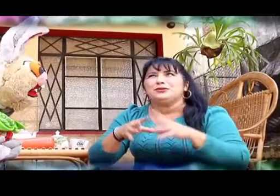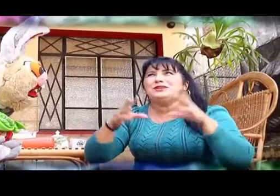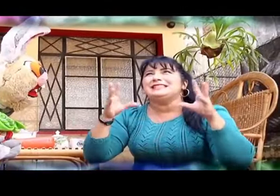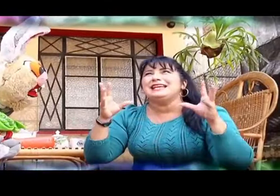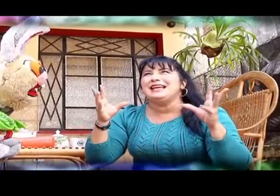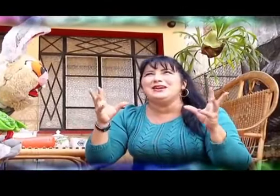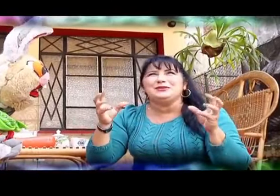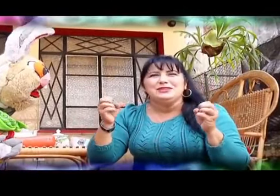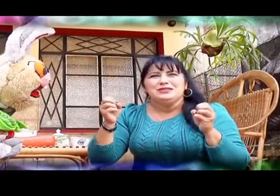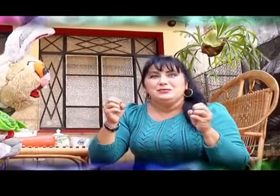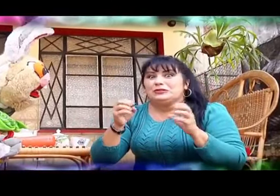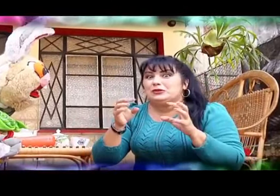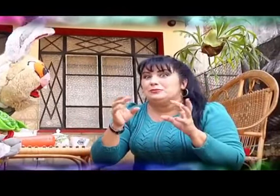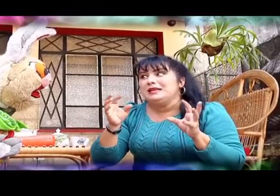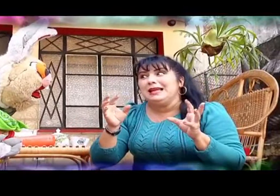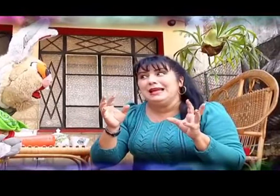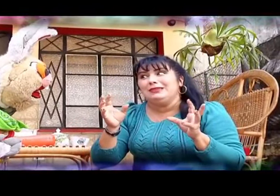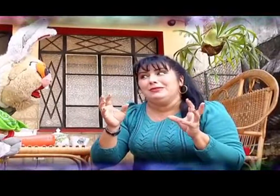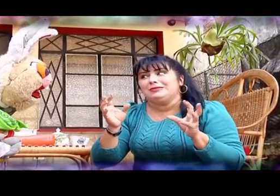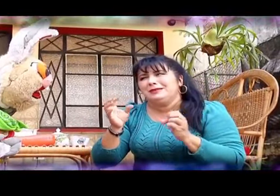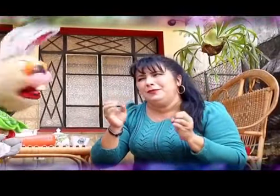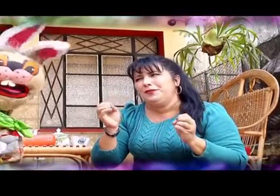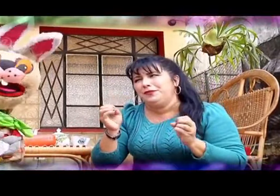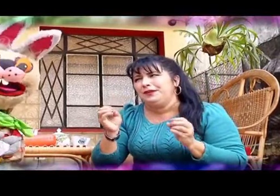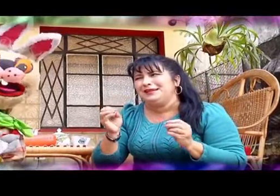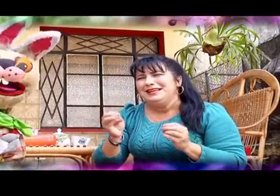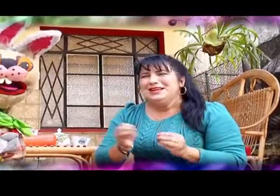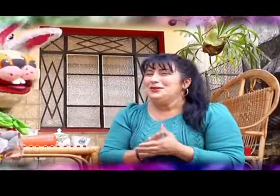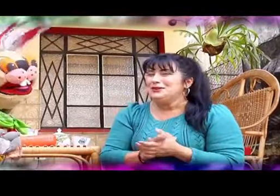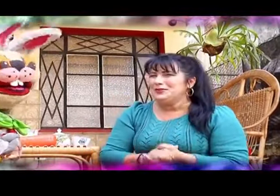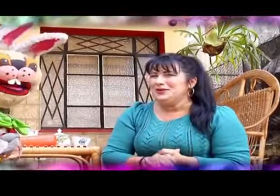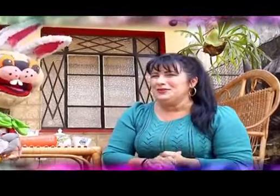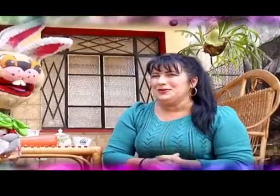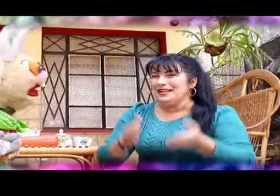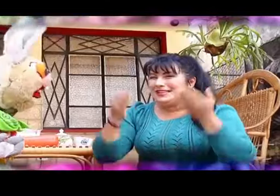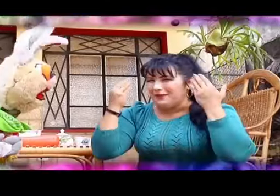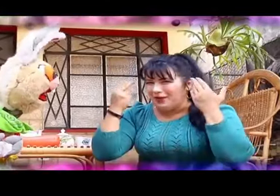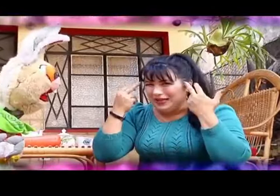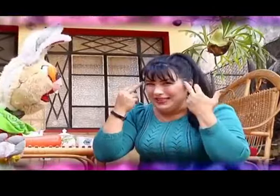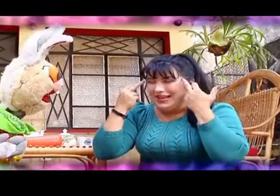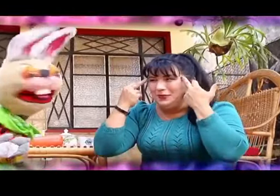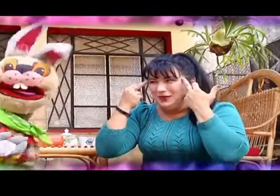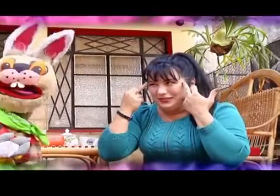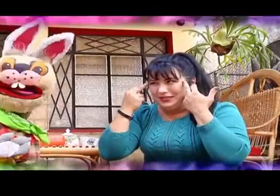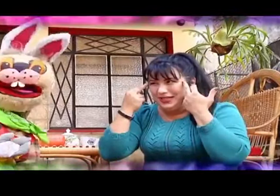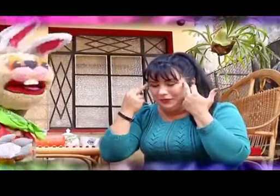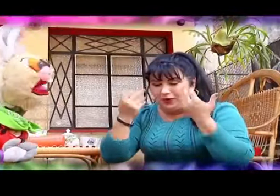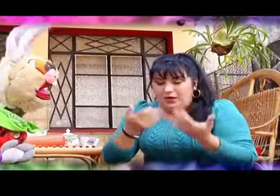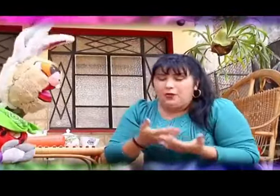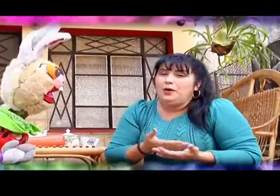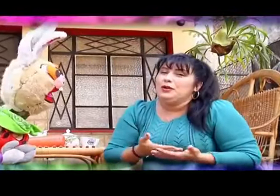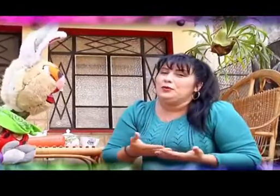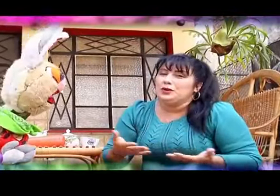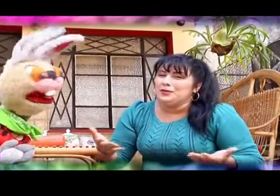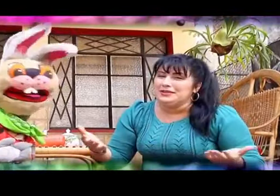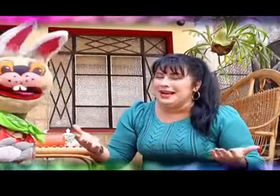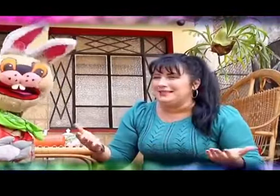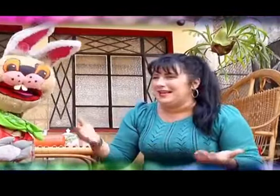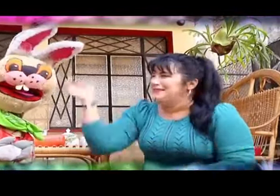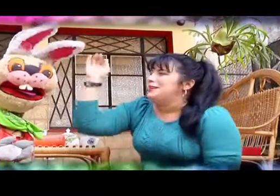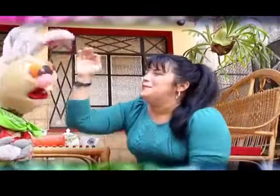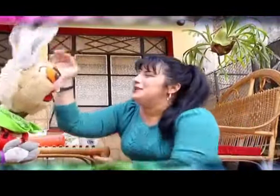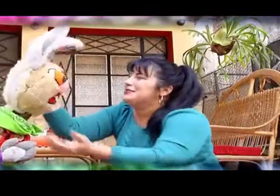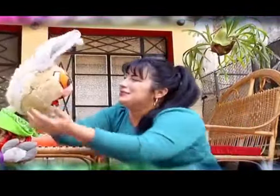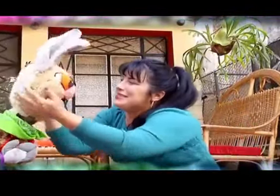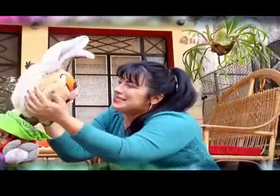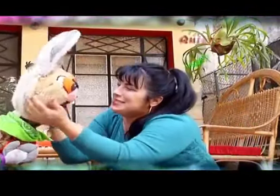con nuestros deseos, nuestros miedos, en fin. Los sueños son el trabajo que tiene nuestro cerebro cuando el cuerpo